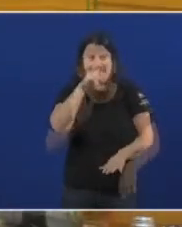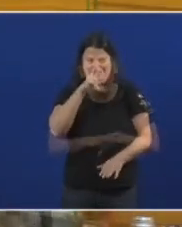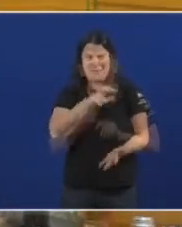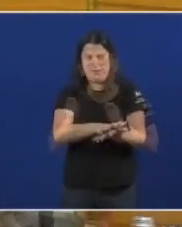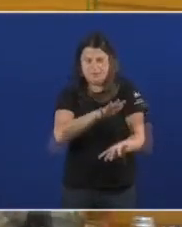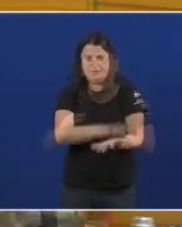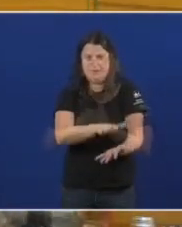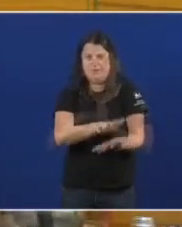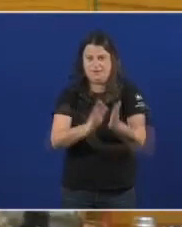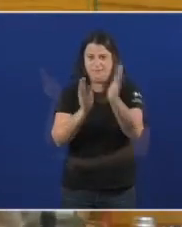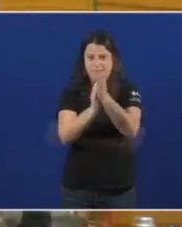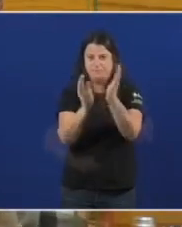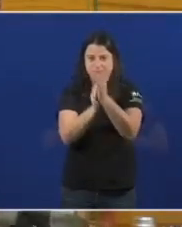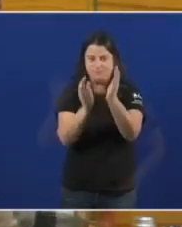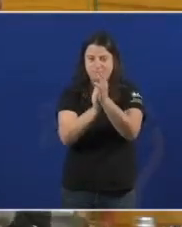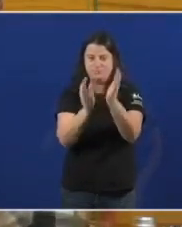que ten este país.